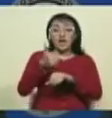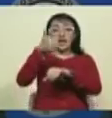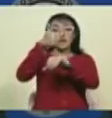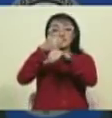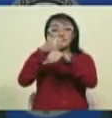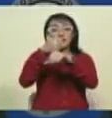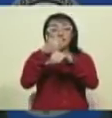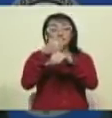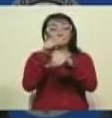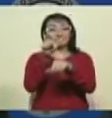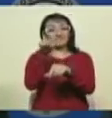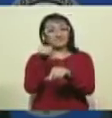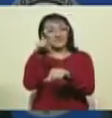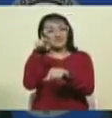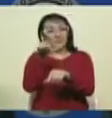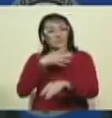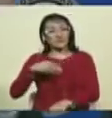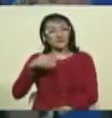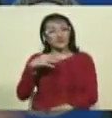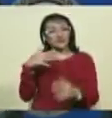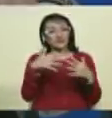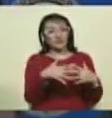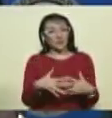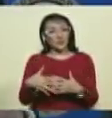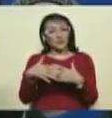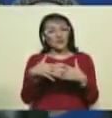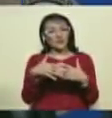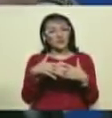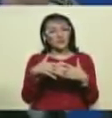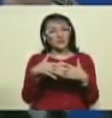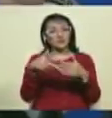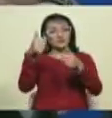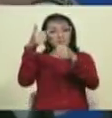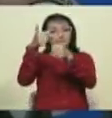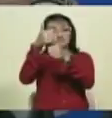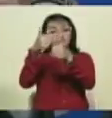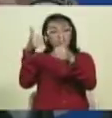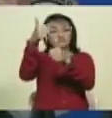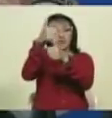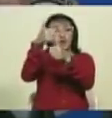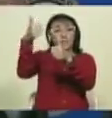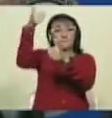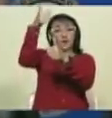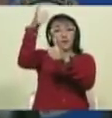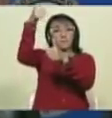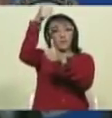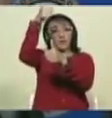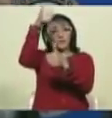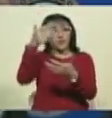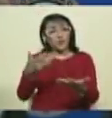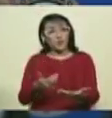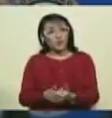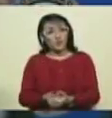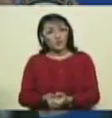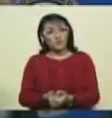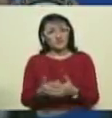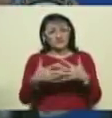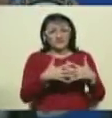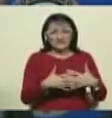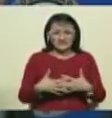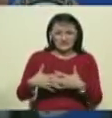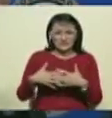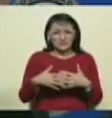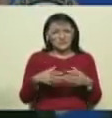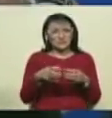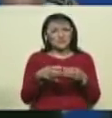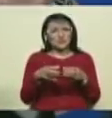Trump. Y detrás de Donald Trump hay otros jefes de él, que es un gran poder, ese complejo industrial militar